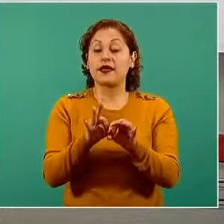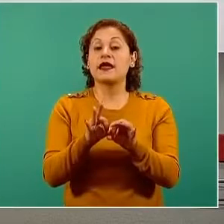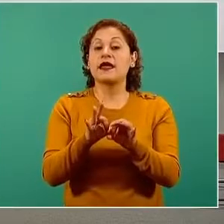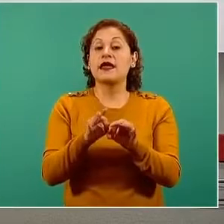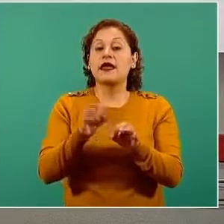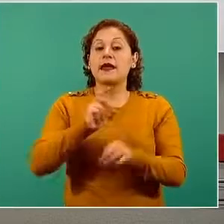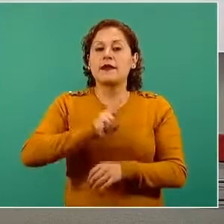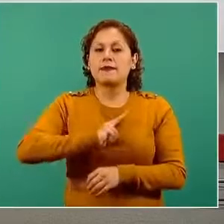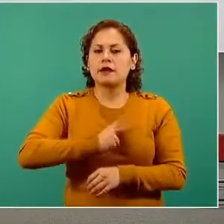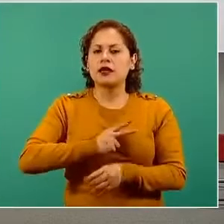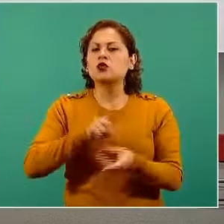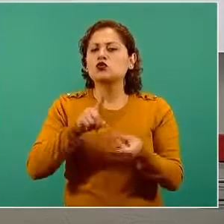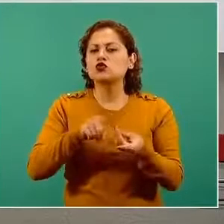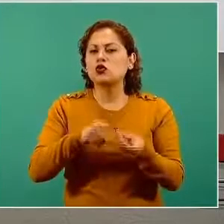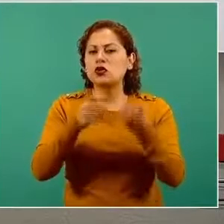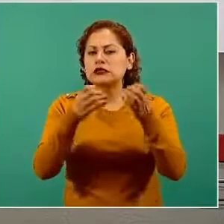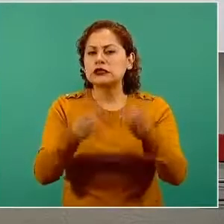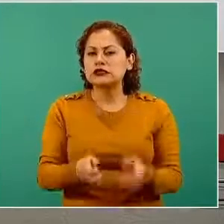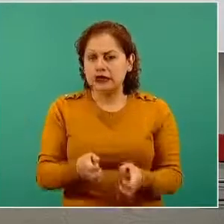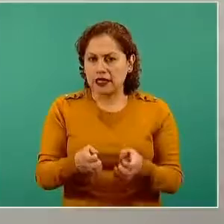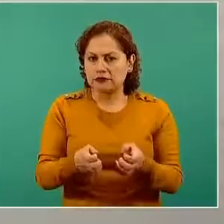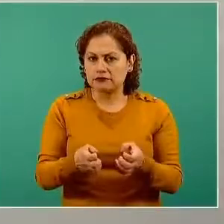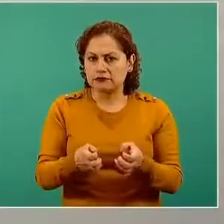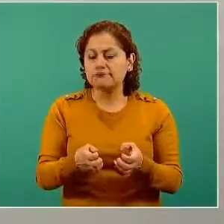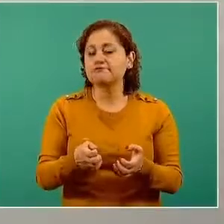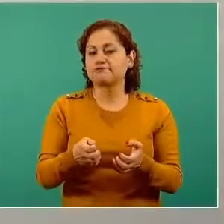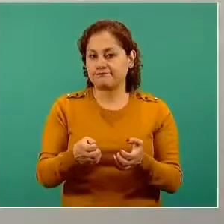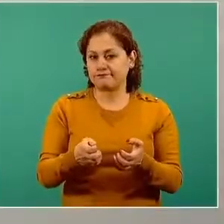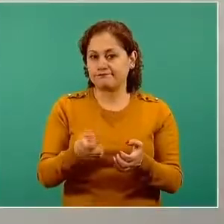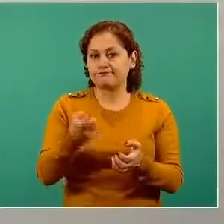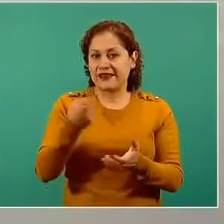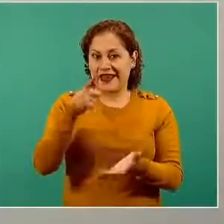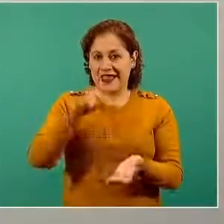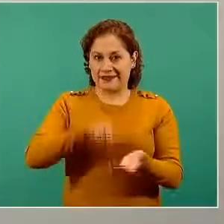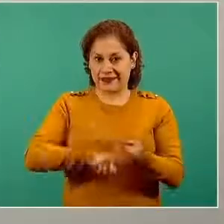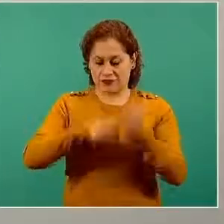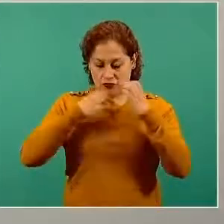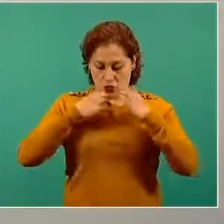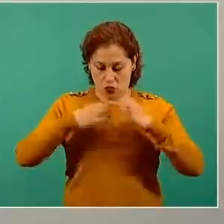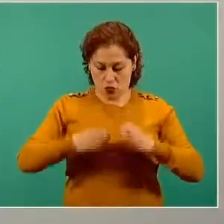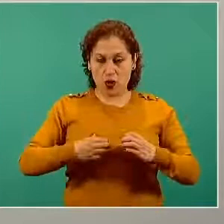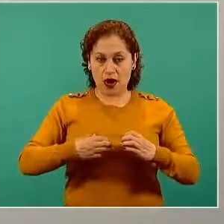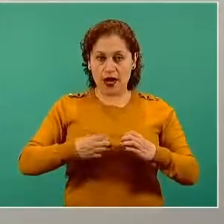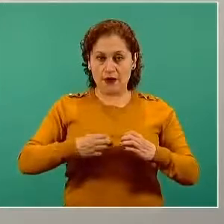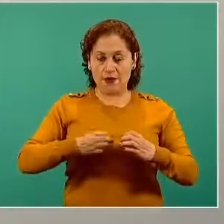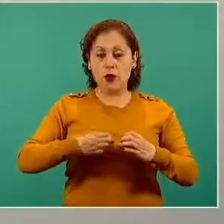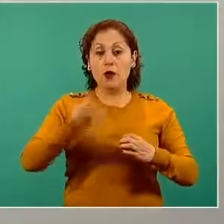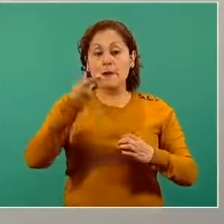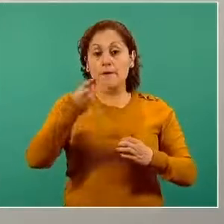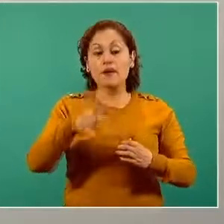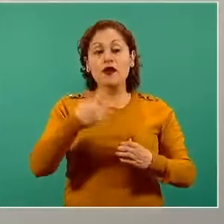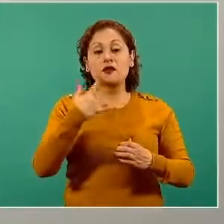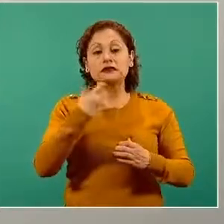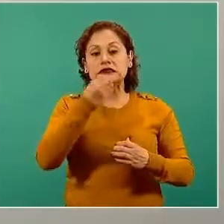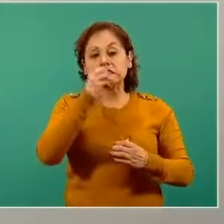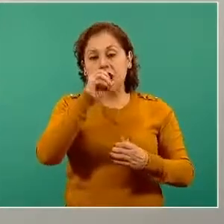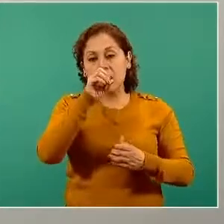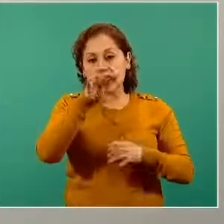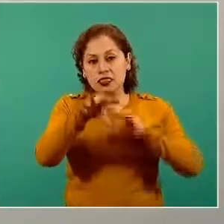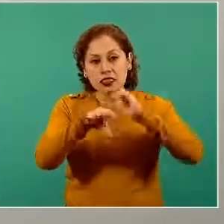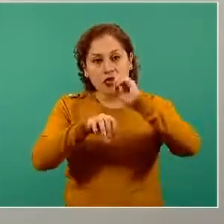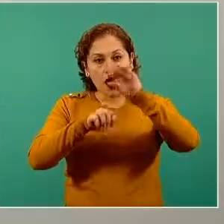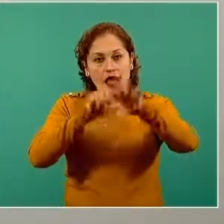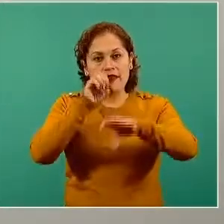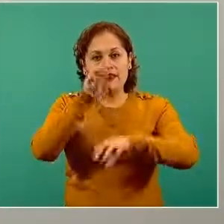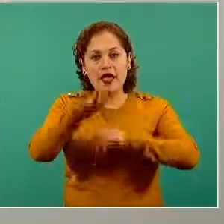persona enferma, cuando una persona tiene el virus en sus vías respiratorias, todas las gotitas, toda, digamos, la secreción